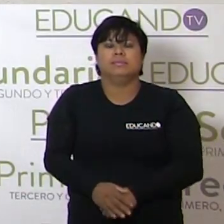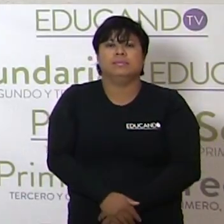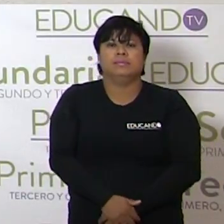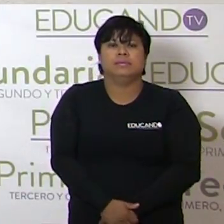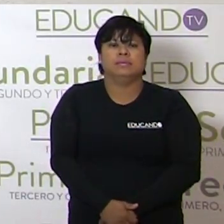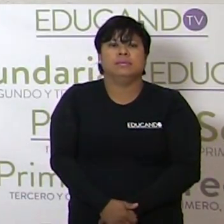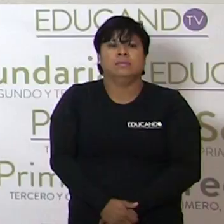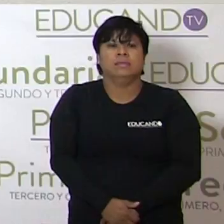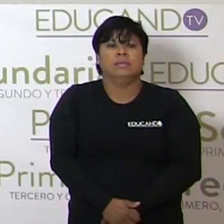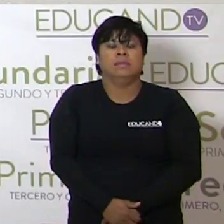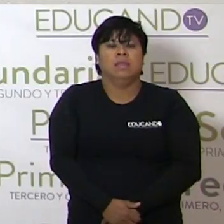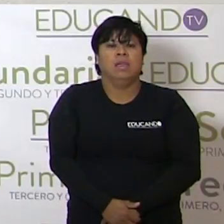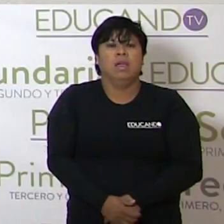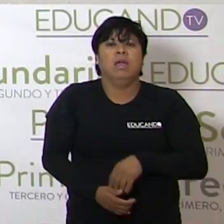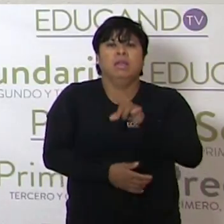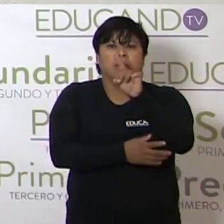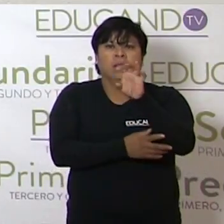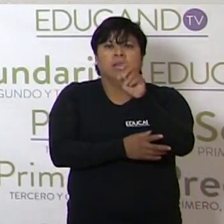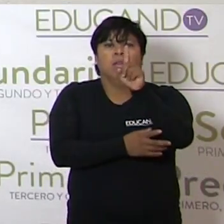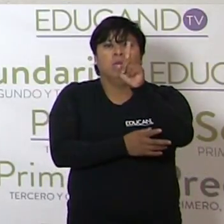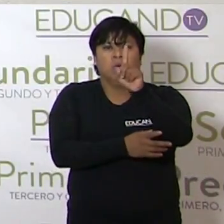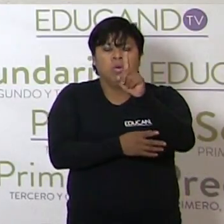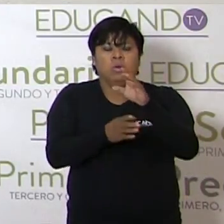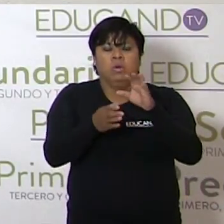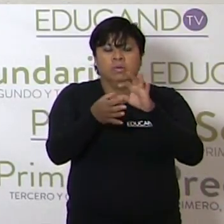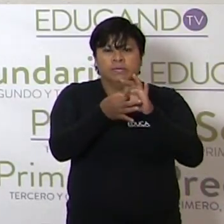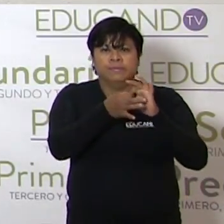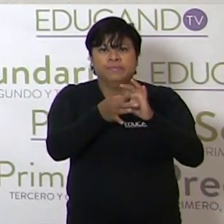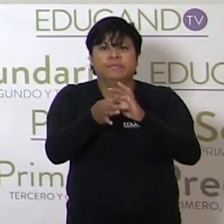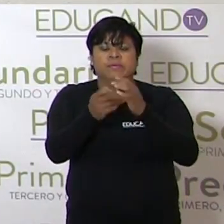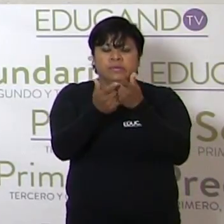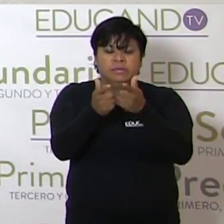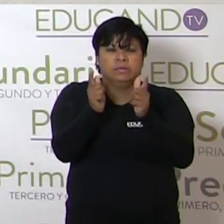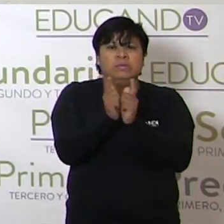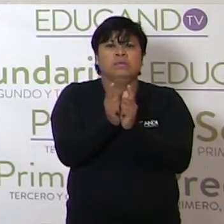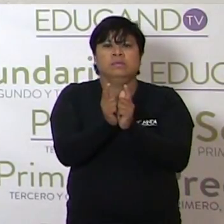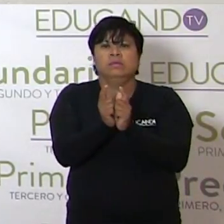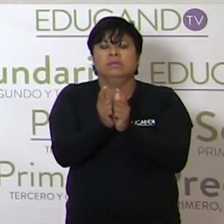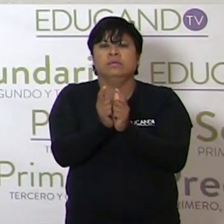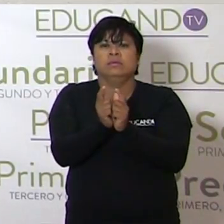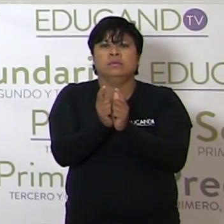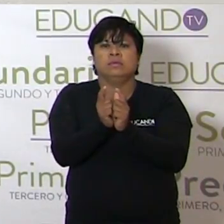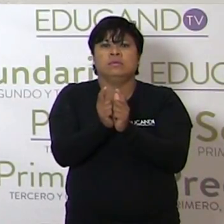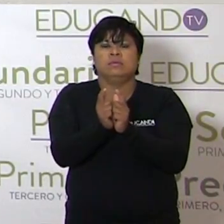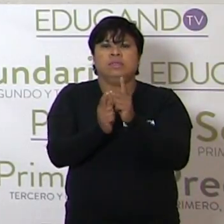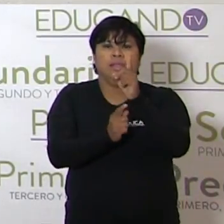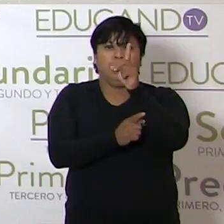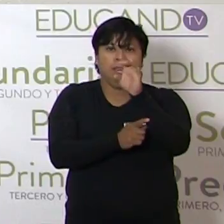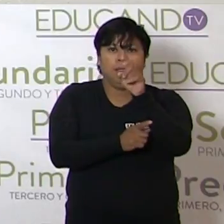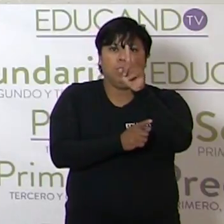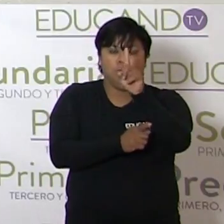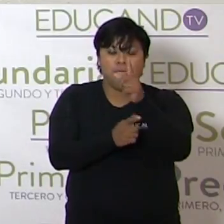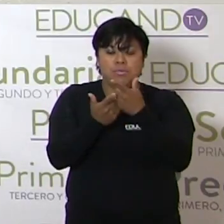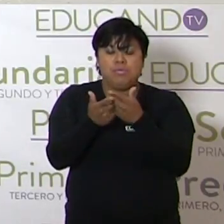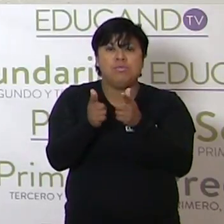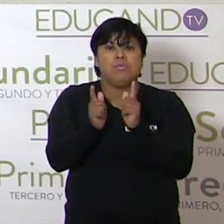Es el valor central de un conjunto